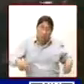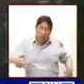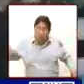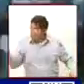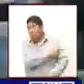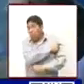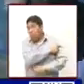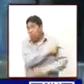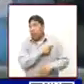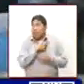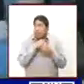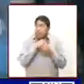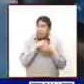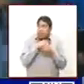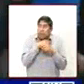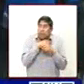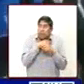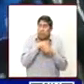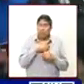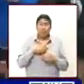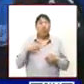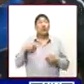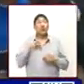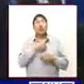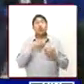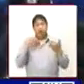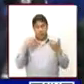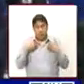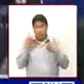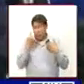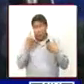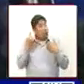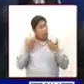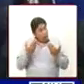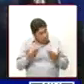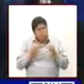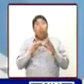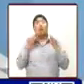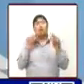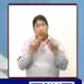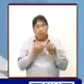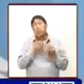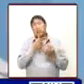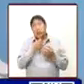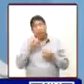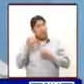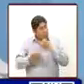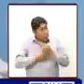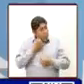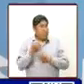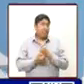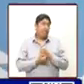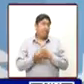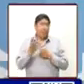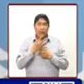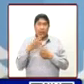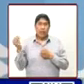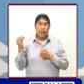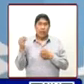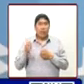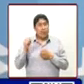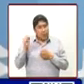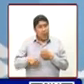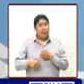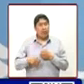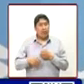bien tiene una familia detrás, es muy importante eso, ¿no? Que también es la que sufre. Y sí